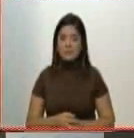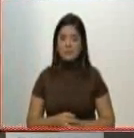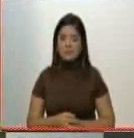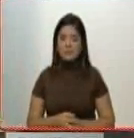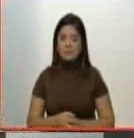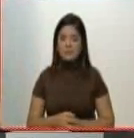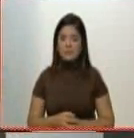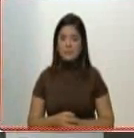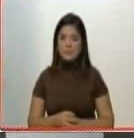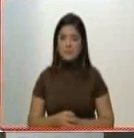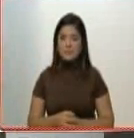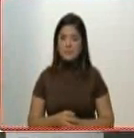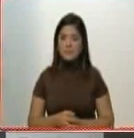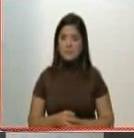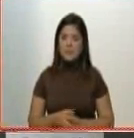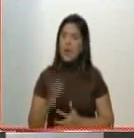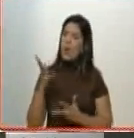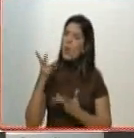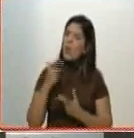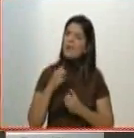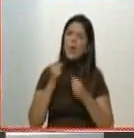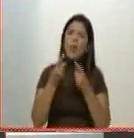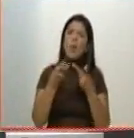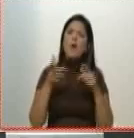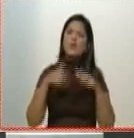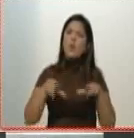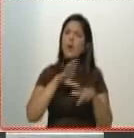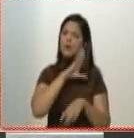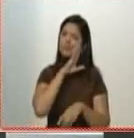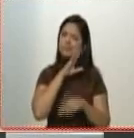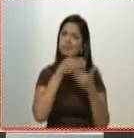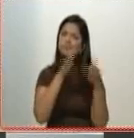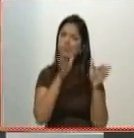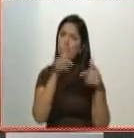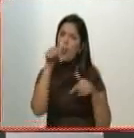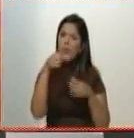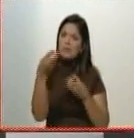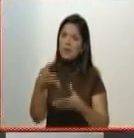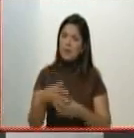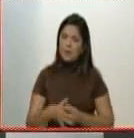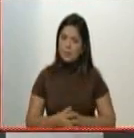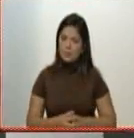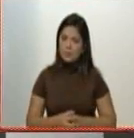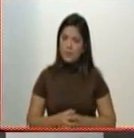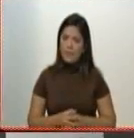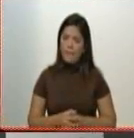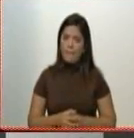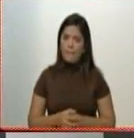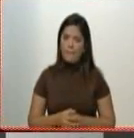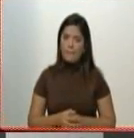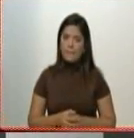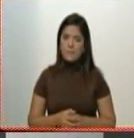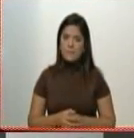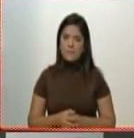Vega. Tiene Pedro Infante. ¿Cuántas habitaciones te estamos inaugurando, estamos entregando? La